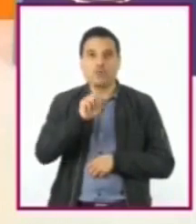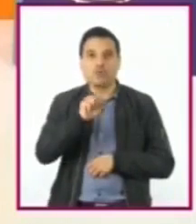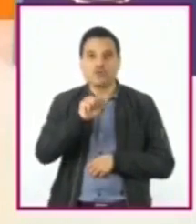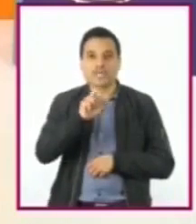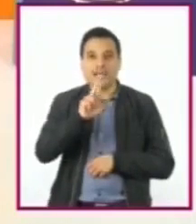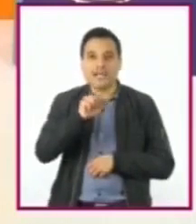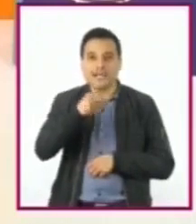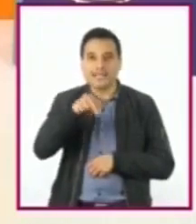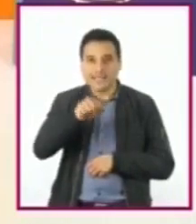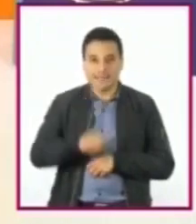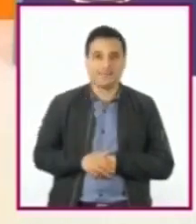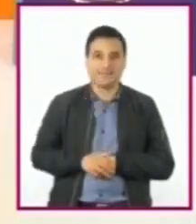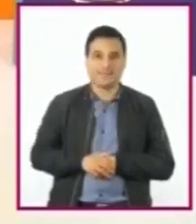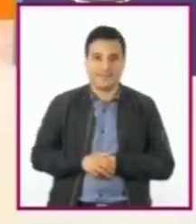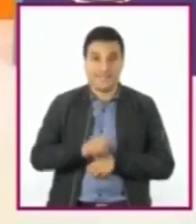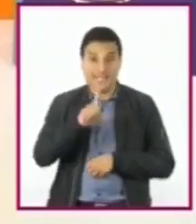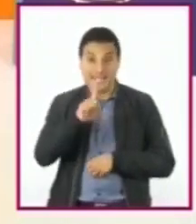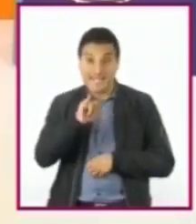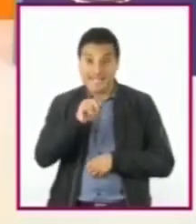lince,